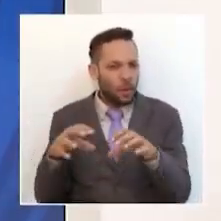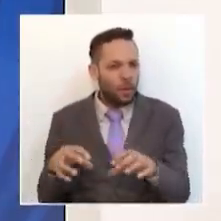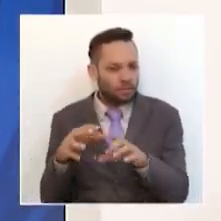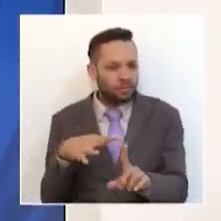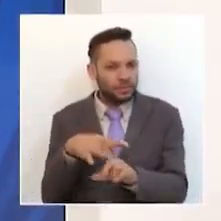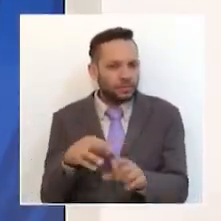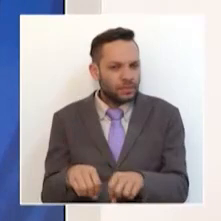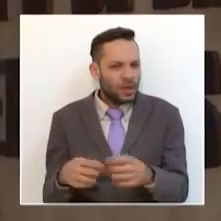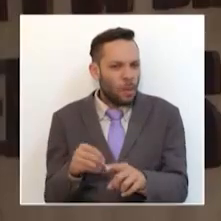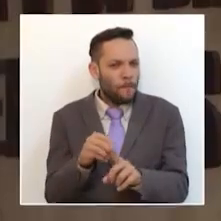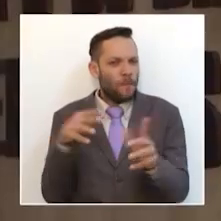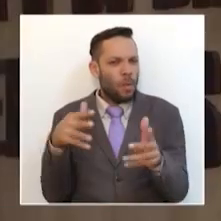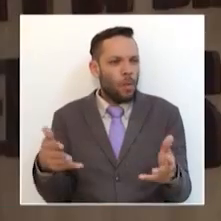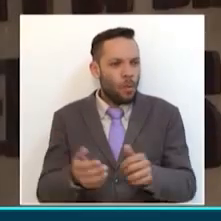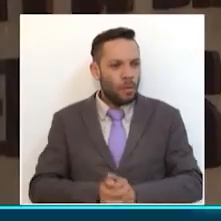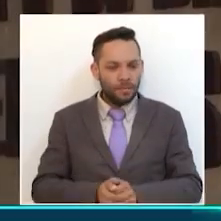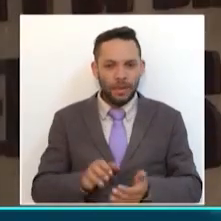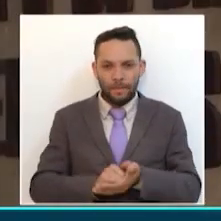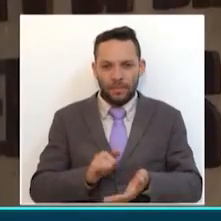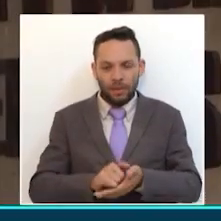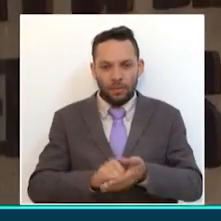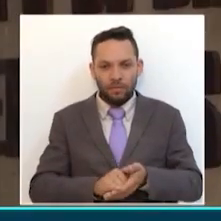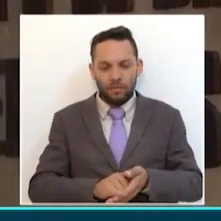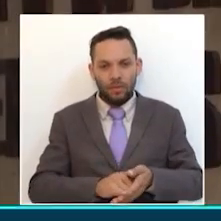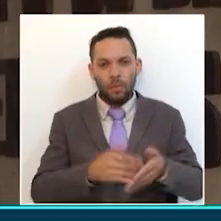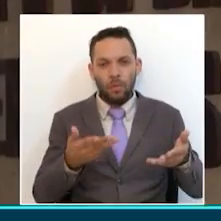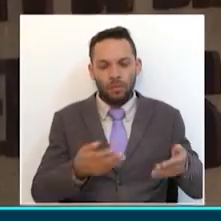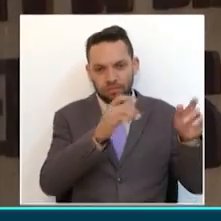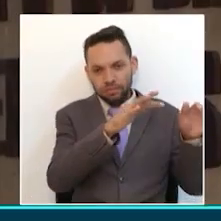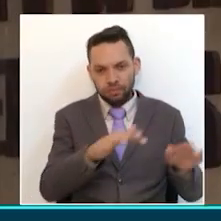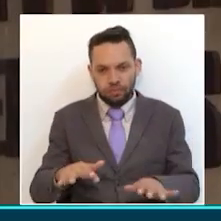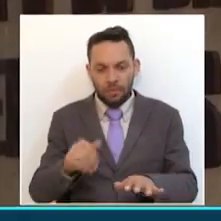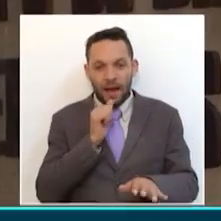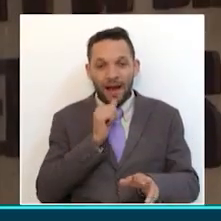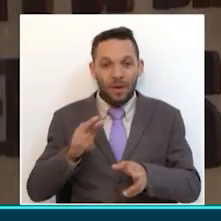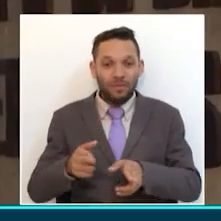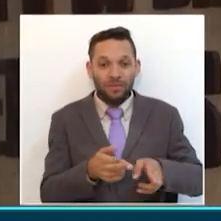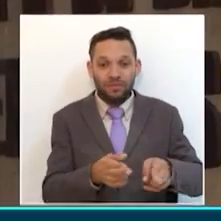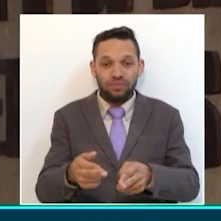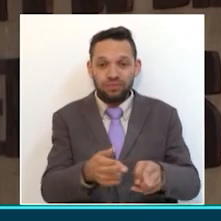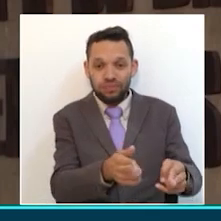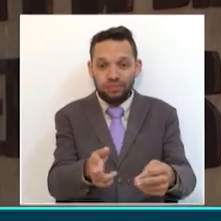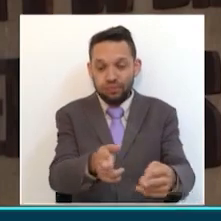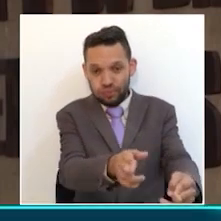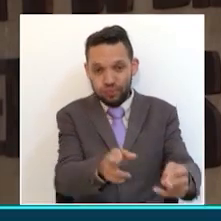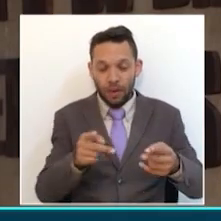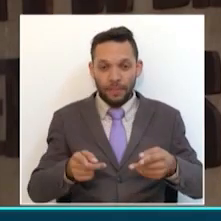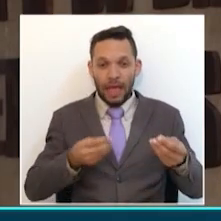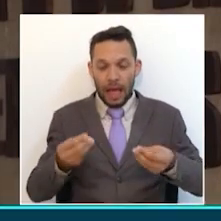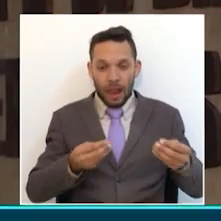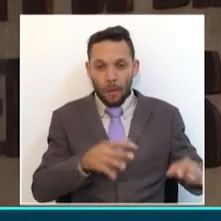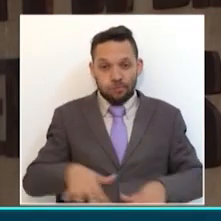ocasionaría. Parte de esta masa cae hacia el río. Por fortuna no genera